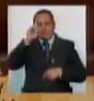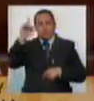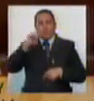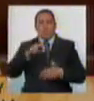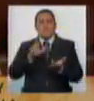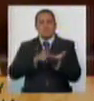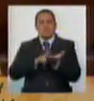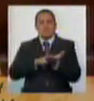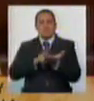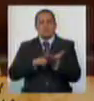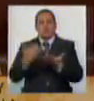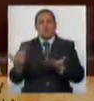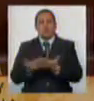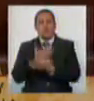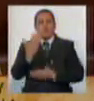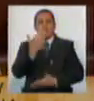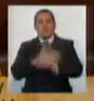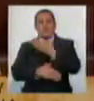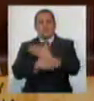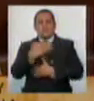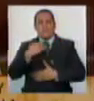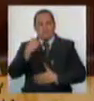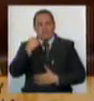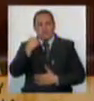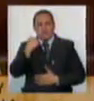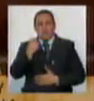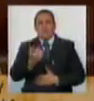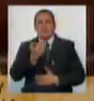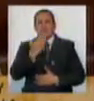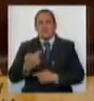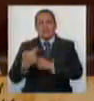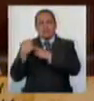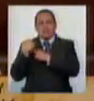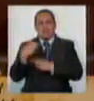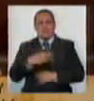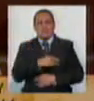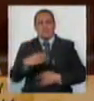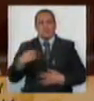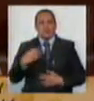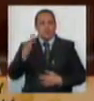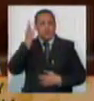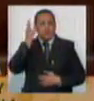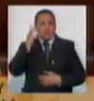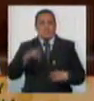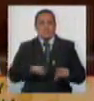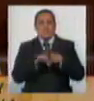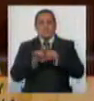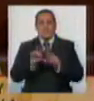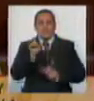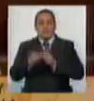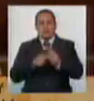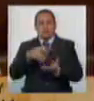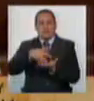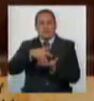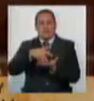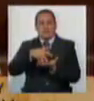de pensión por discapacidad severa a cargo del Ministerio de la Mujer y Poblaciones Vulnerables.